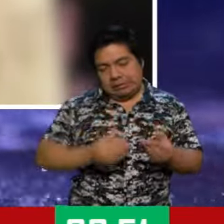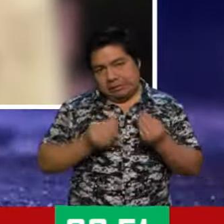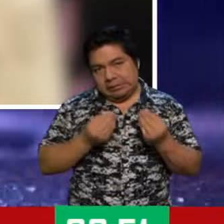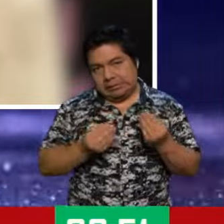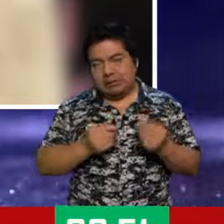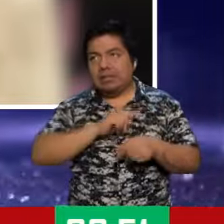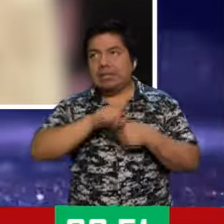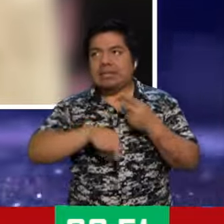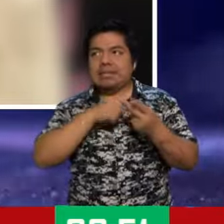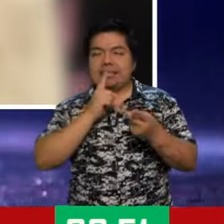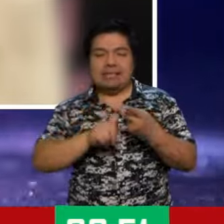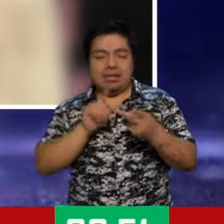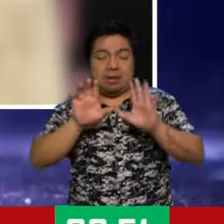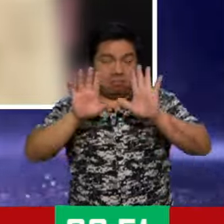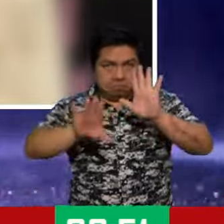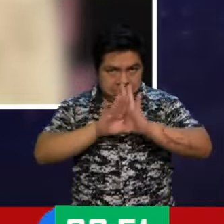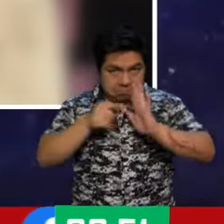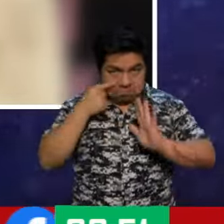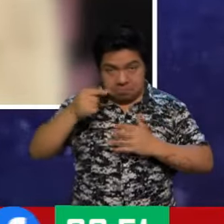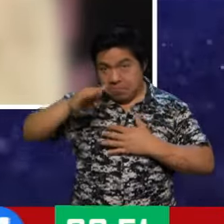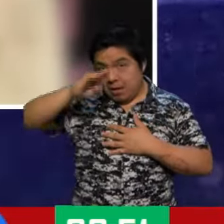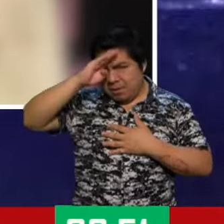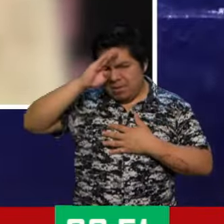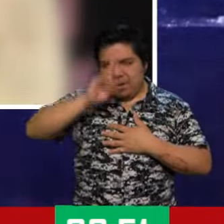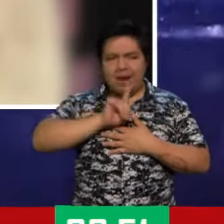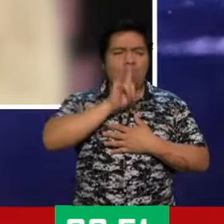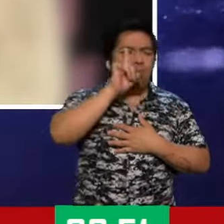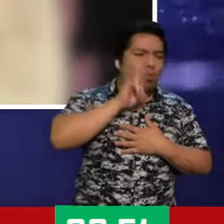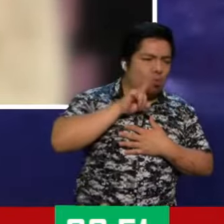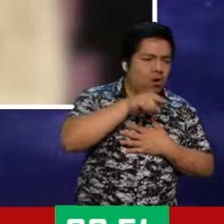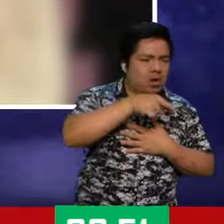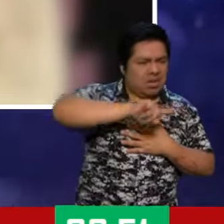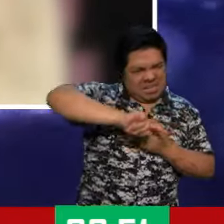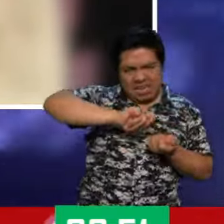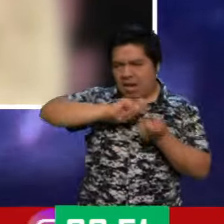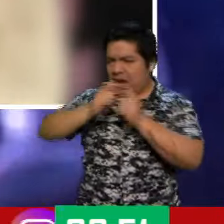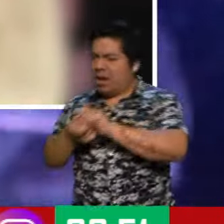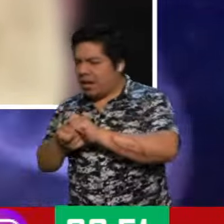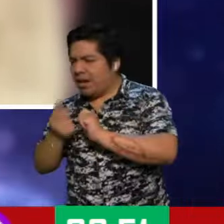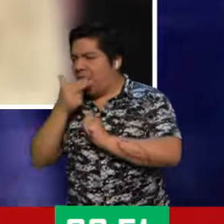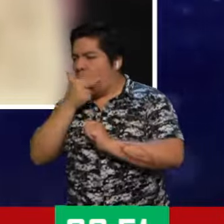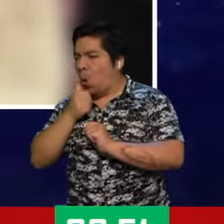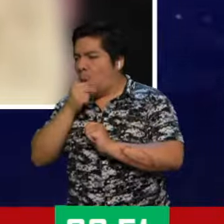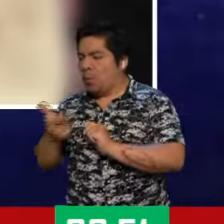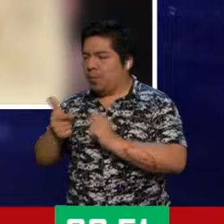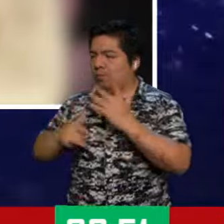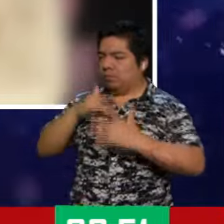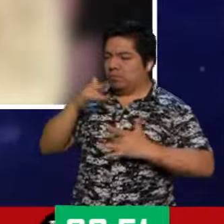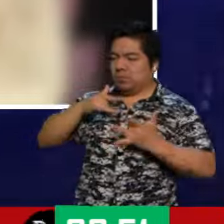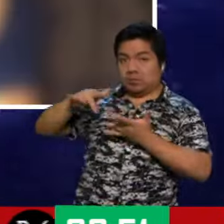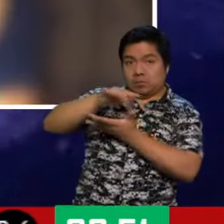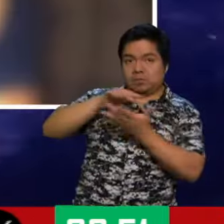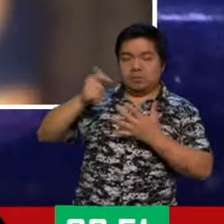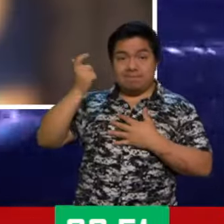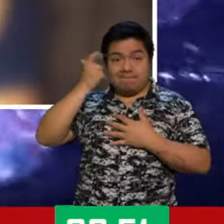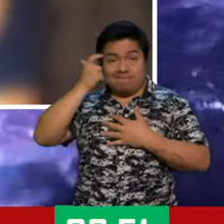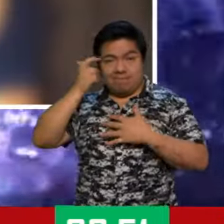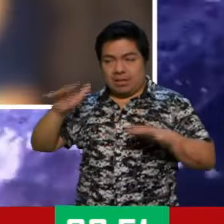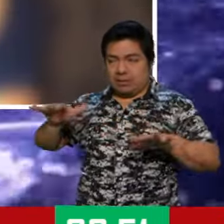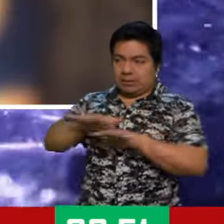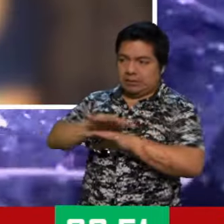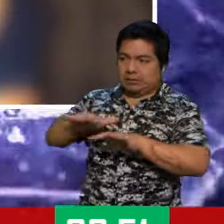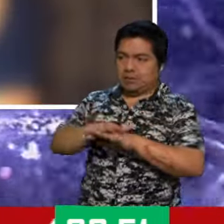el tema de, imagínate ahora, de ser mujer a pasar a hombre, toda esa cosmovisión y transformación, para empezar, mental, de